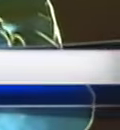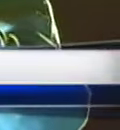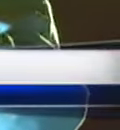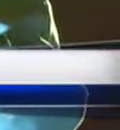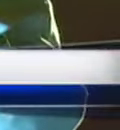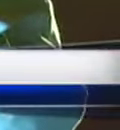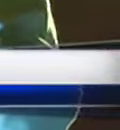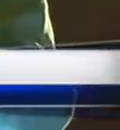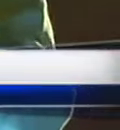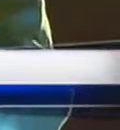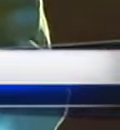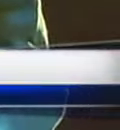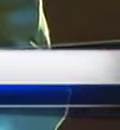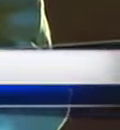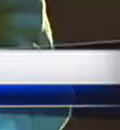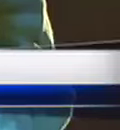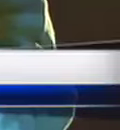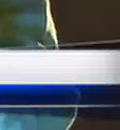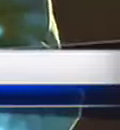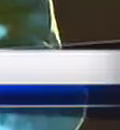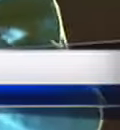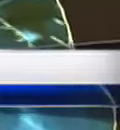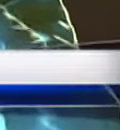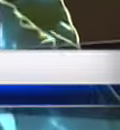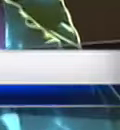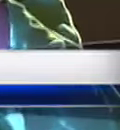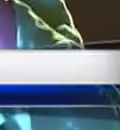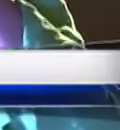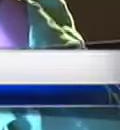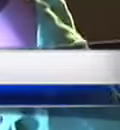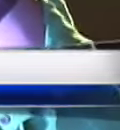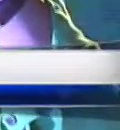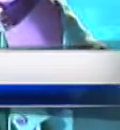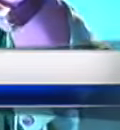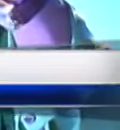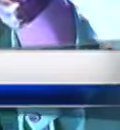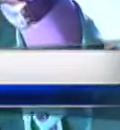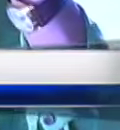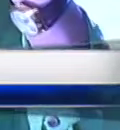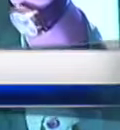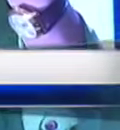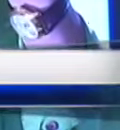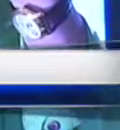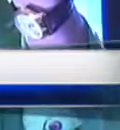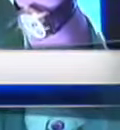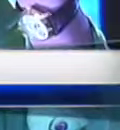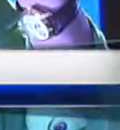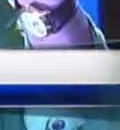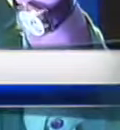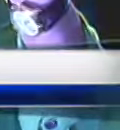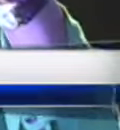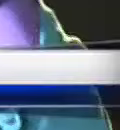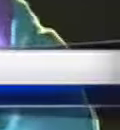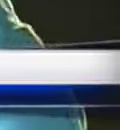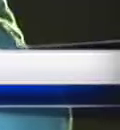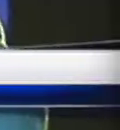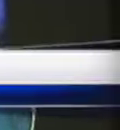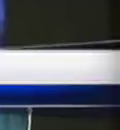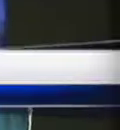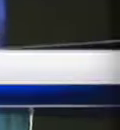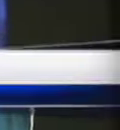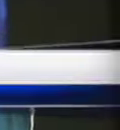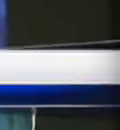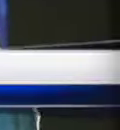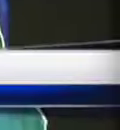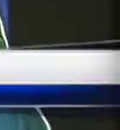cabalgué junto a Alfaro, yo fui parte de la revolución de Alfaro, yo fui parte de las montoneras